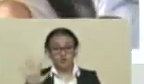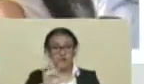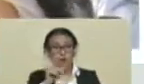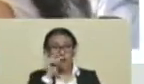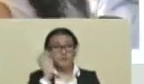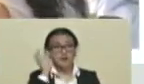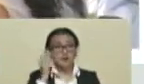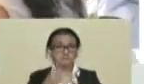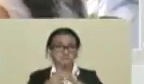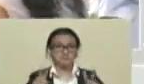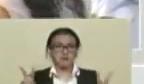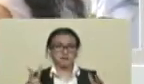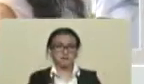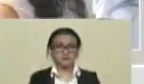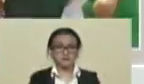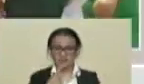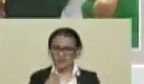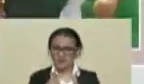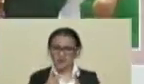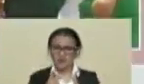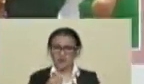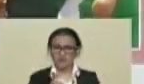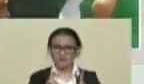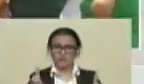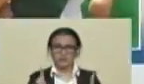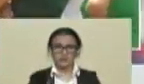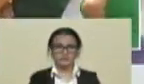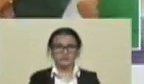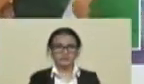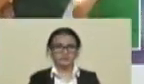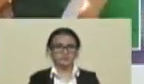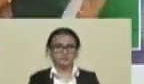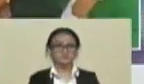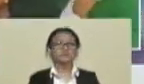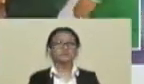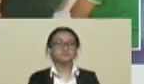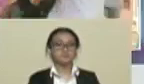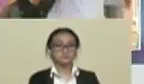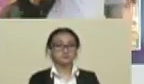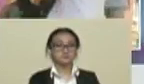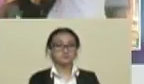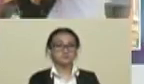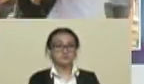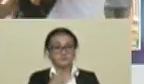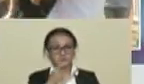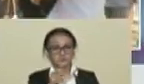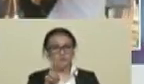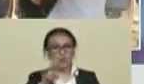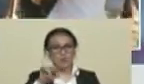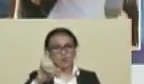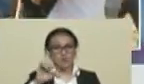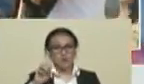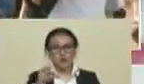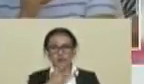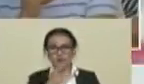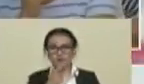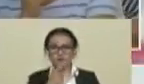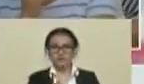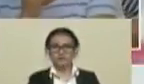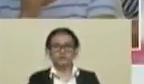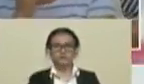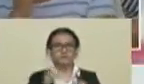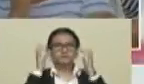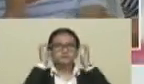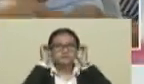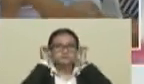venezolanas en paz, mediante el diálogo y mediante la democracia. Son Cirilo Luna Acosta, de Unión Radio. Buenas tardes, candidato. Buenas